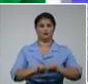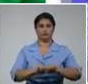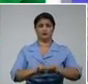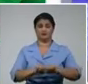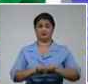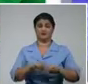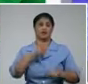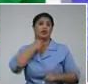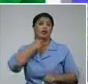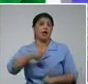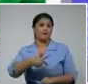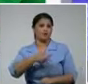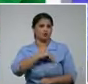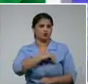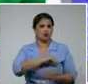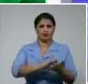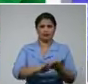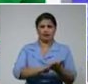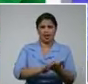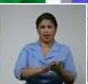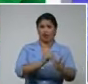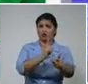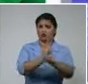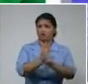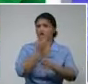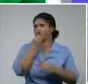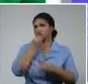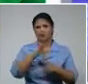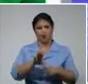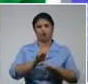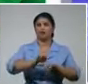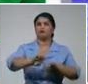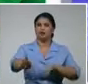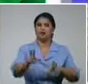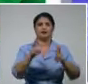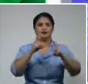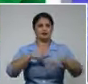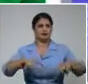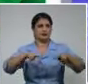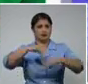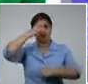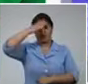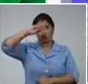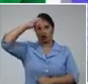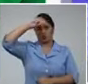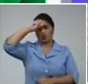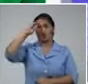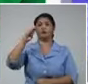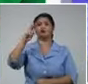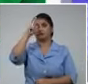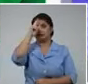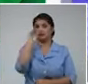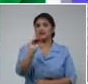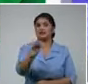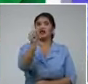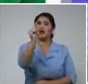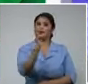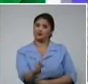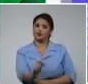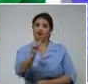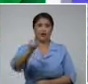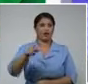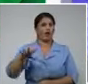por el comportamiento de esta enfermedad. En Cuba se ingresa en un centro de aislamiento. En La